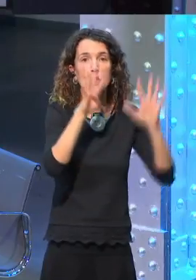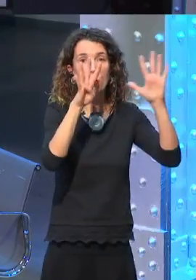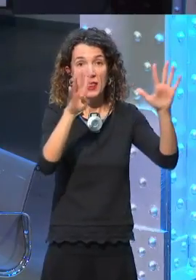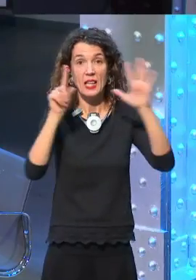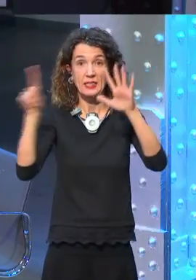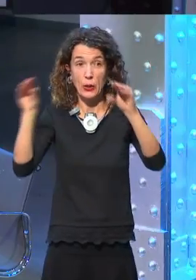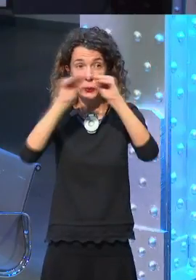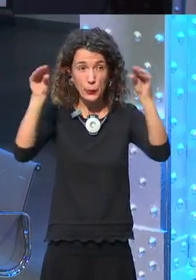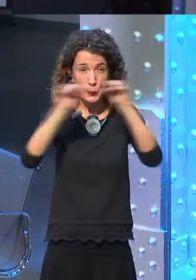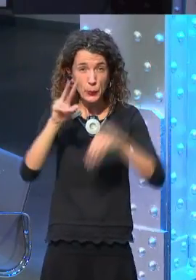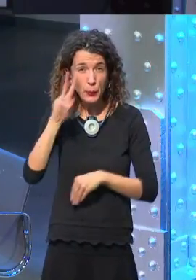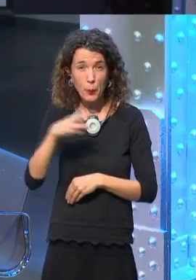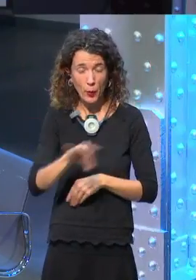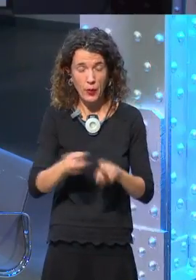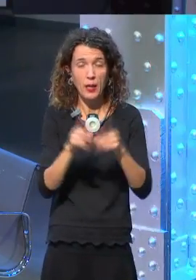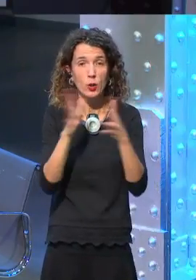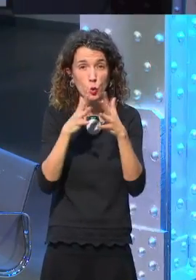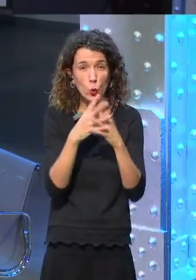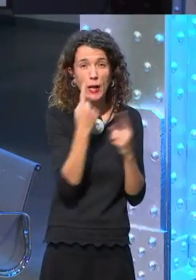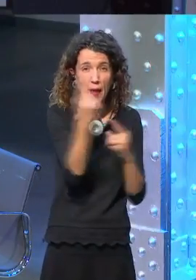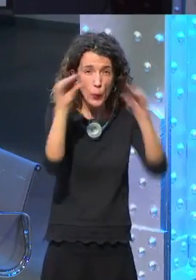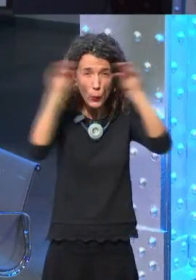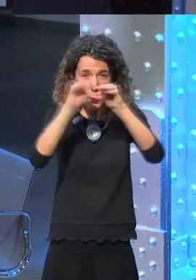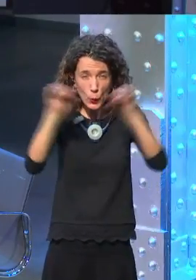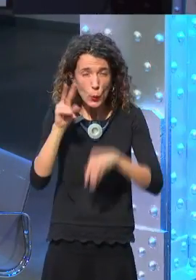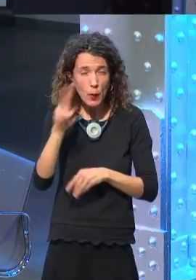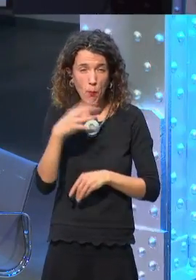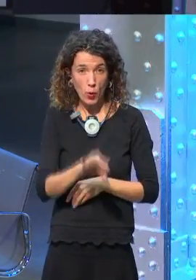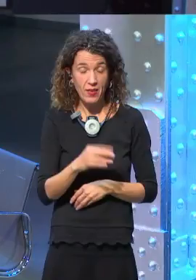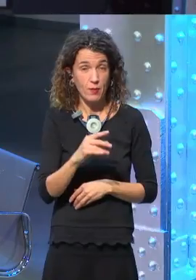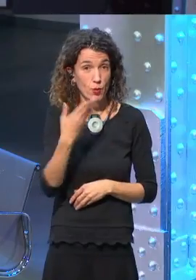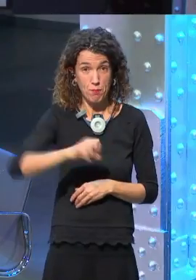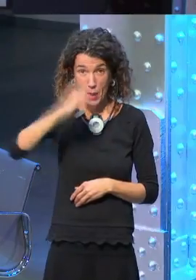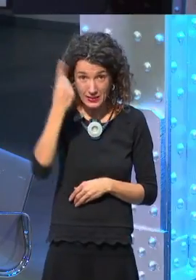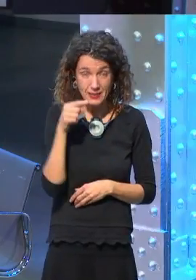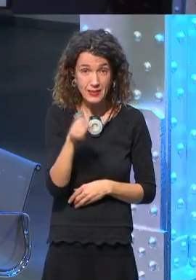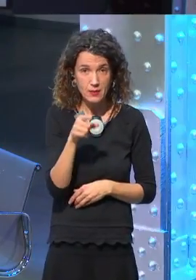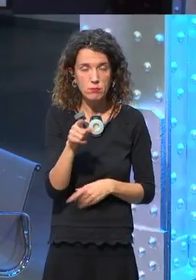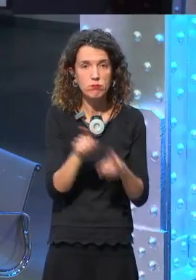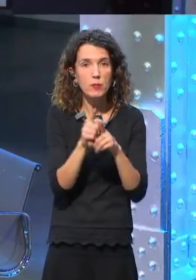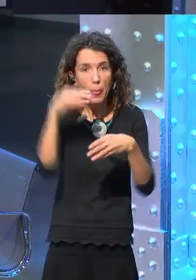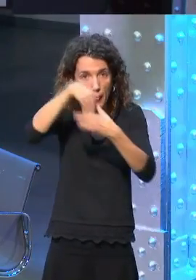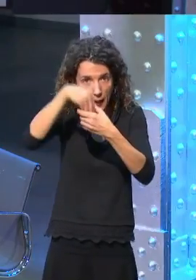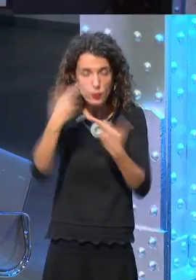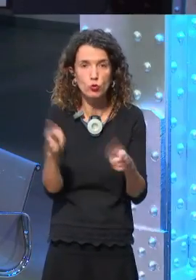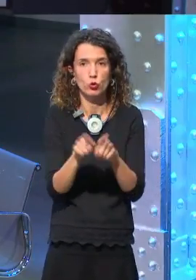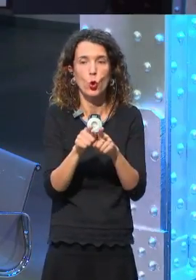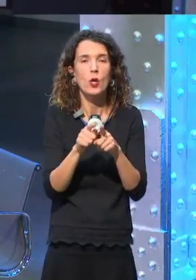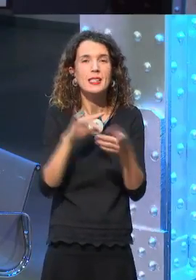196. Se pueden ver las estructuras de cada una de ellas y lo más importante es que integra todos los